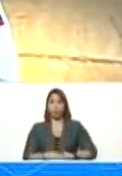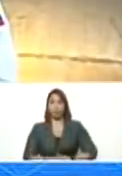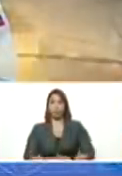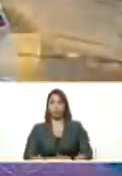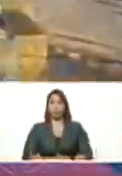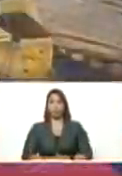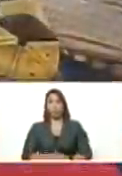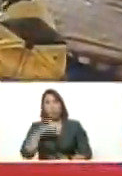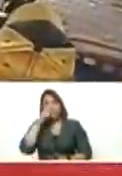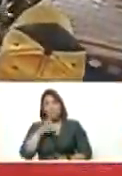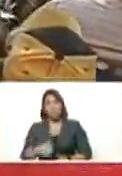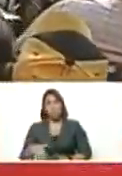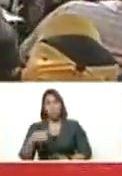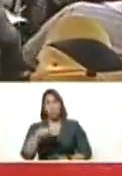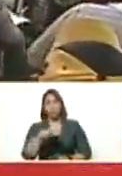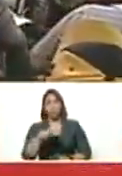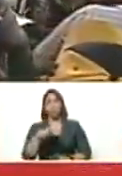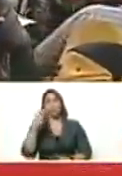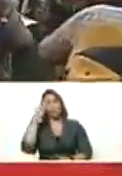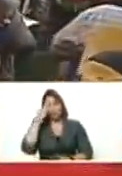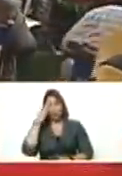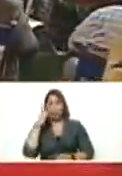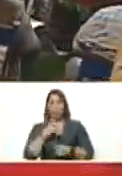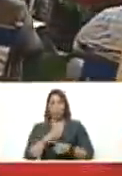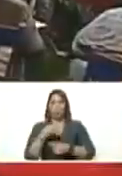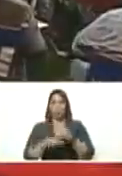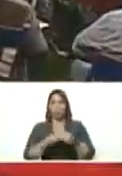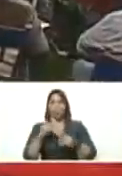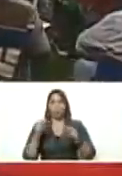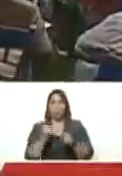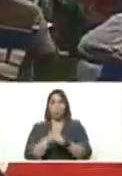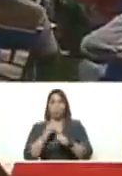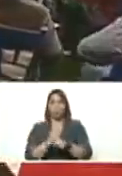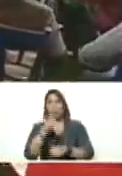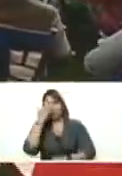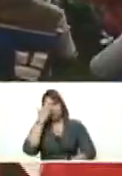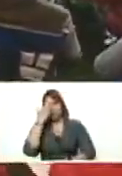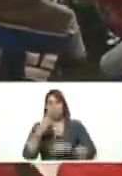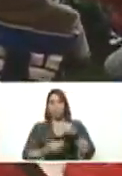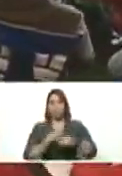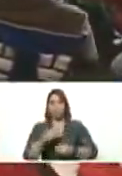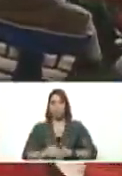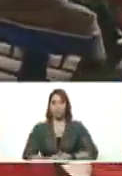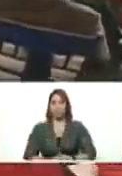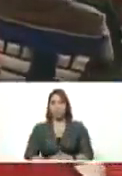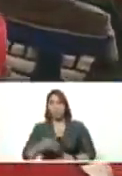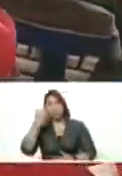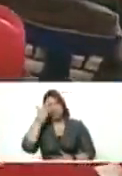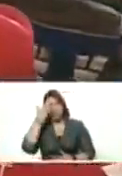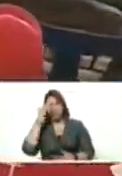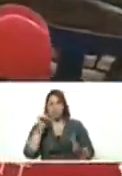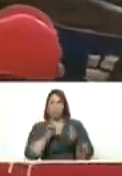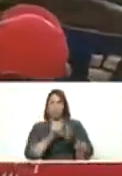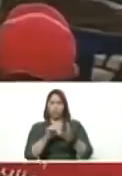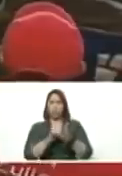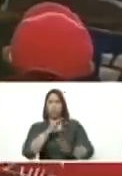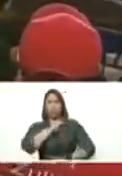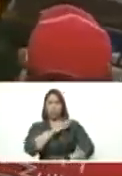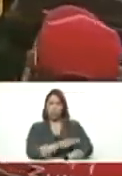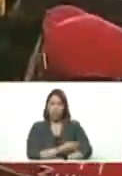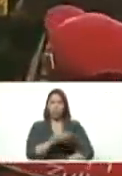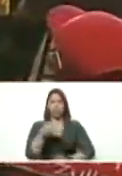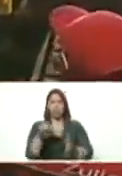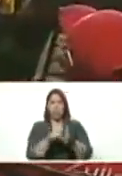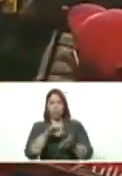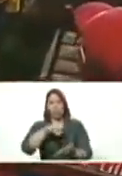El pueblo sabe lo que hay que hacer, la clase obrera sabe lo que hay que hacer, sabe dónde hay fortalezas, dónde hay